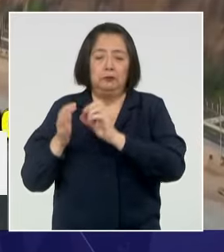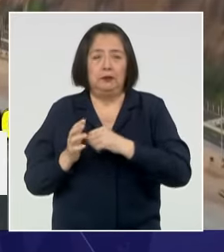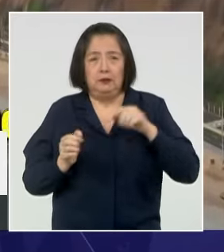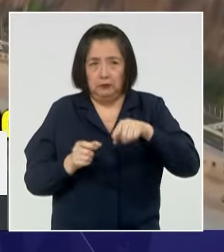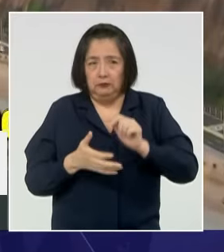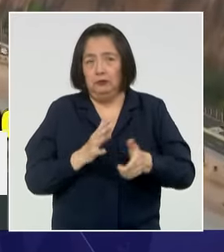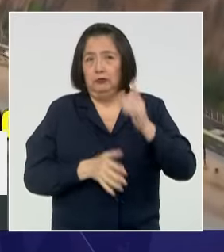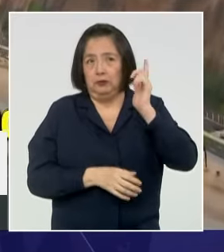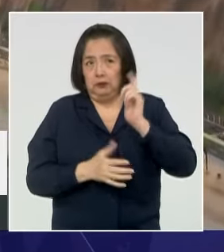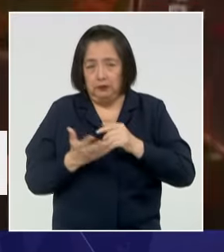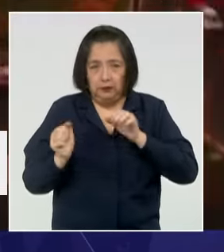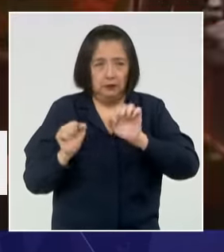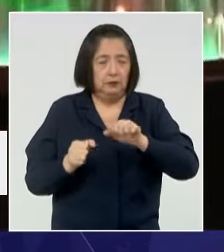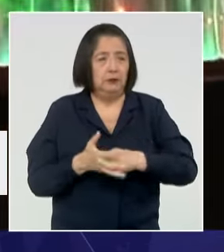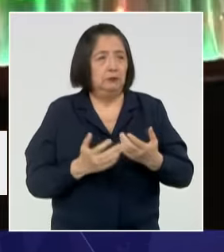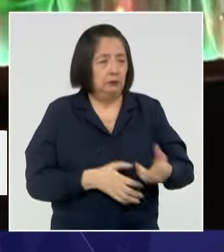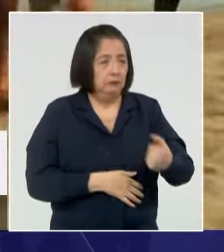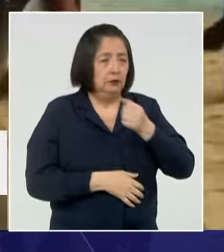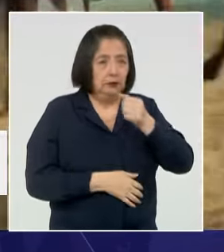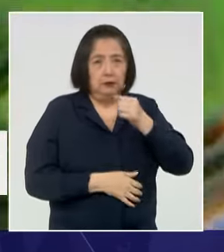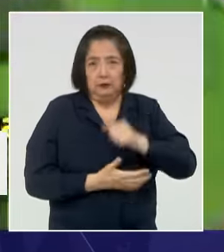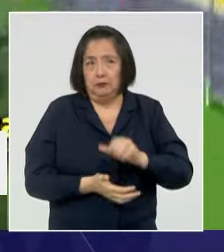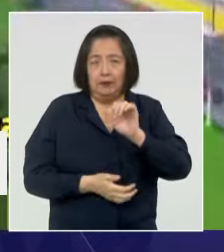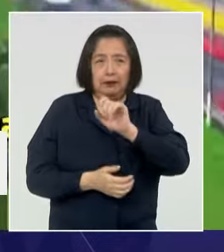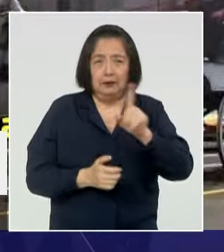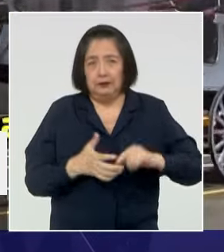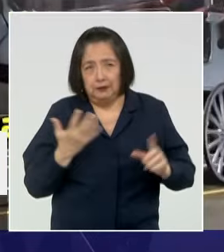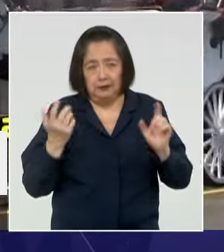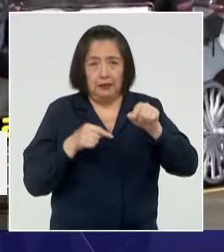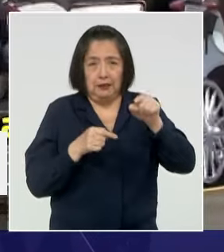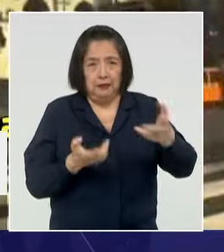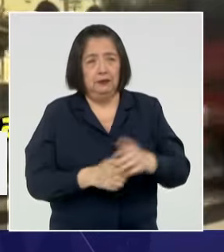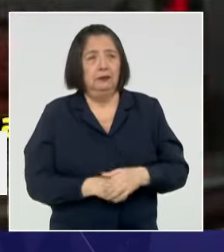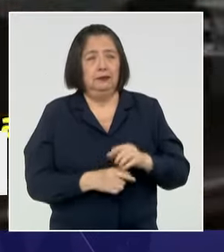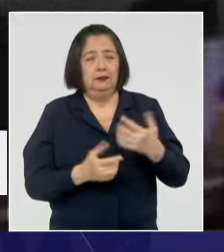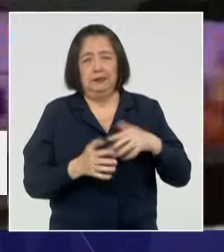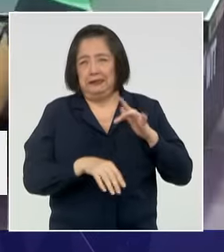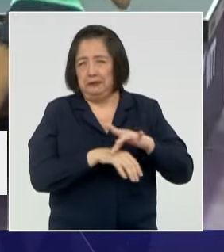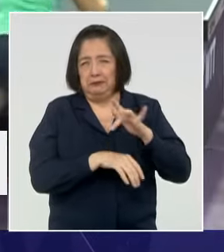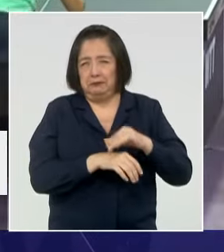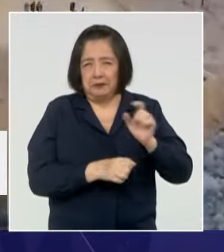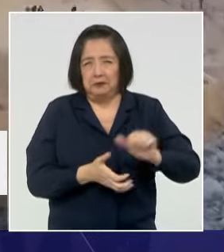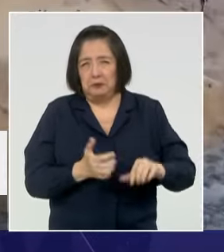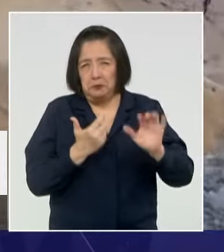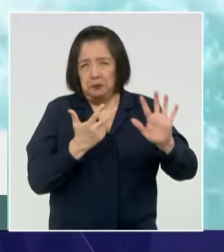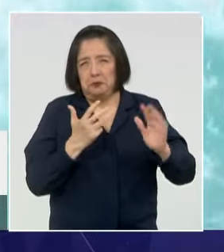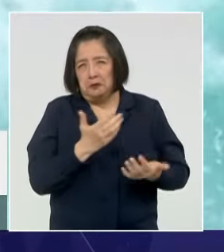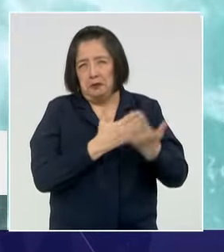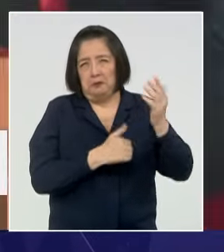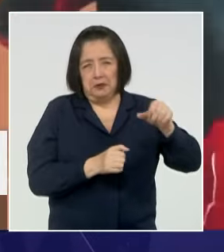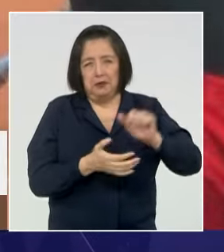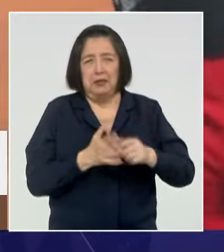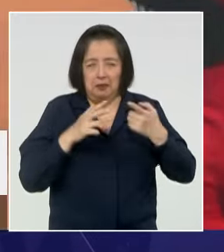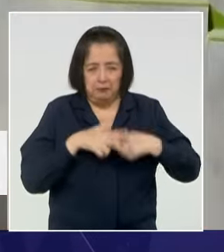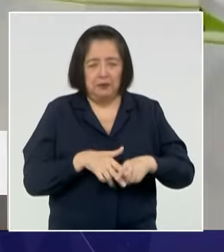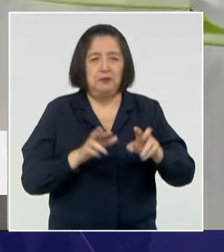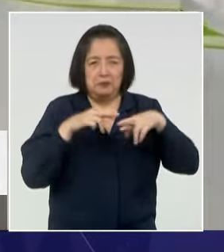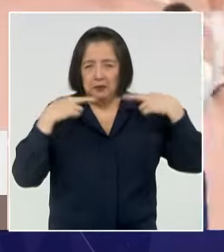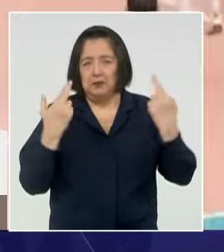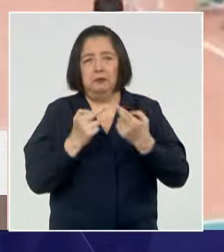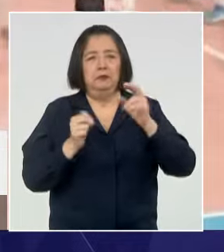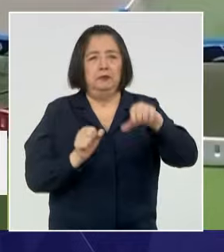principales dirigentes y vamos a ir con Ángel Leiva, que está conectado desde ahí. Él está desde muy temprano, 8 de la mañana que inició la